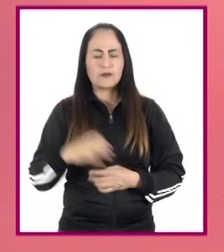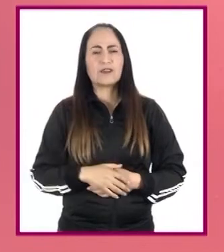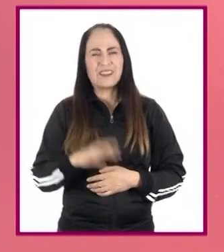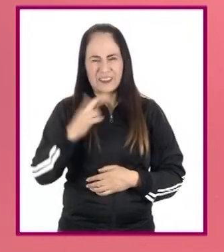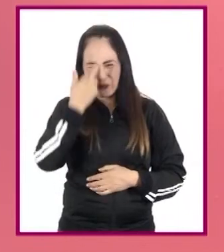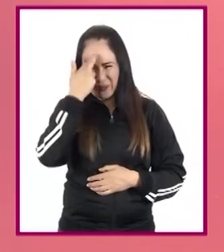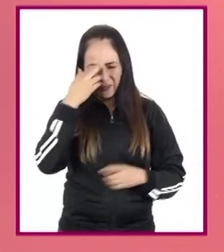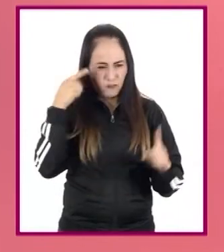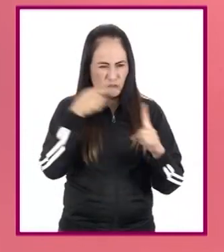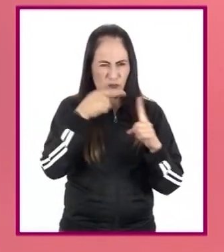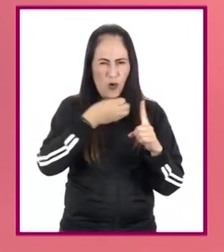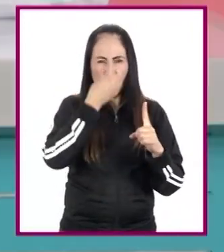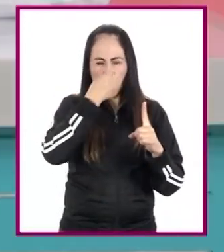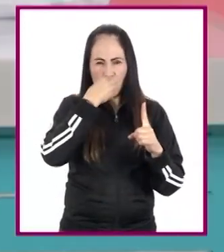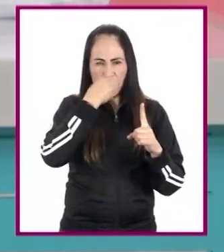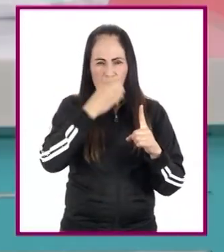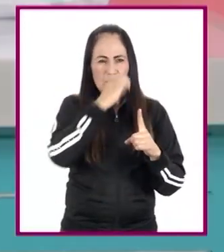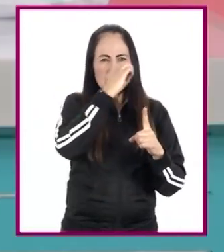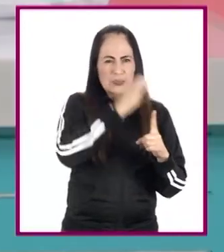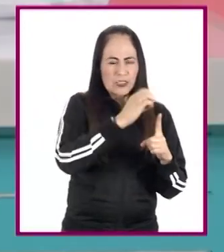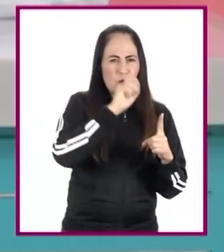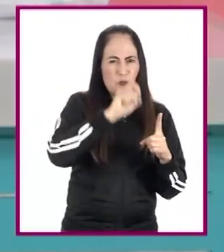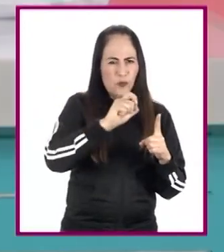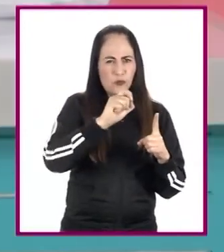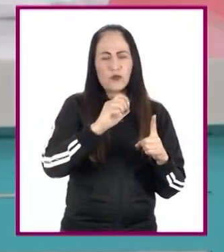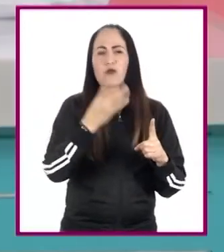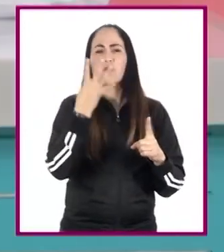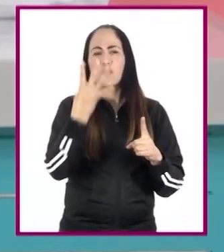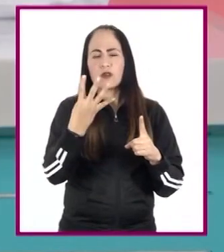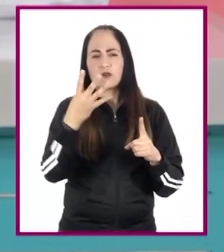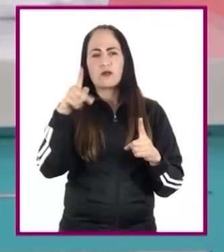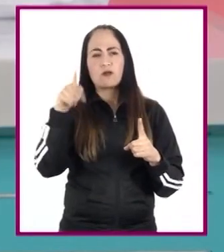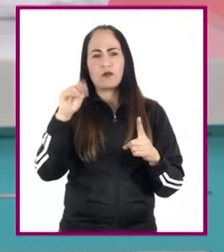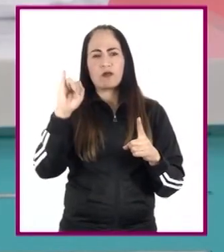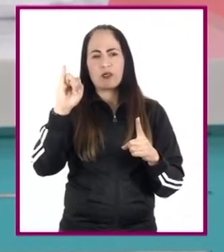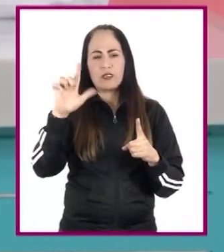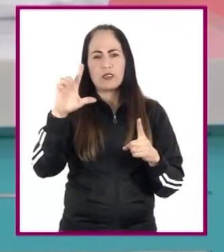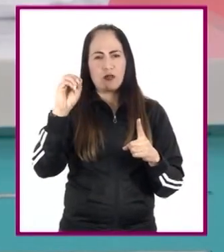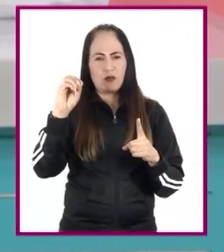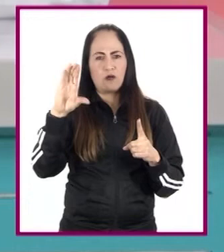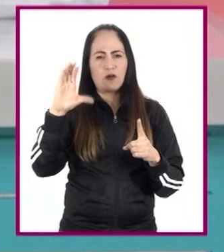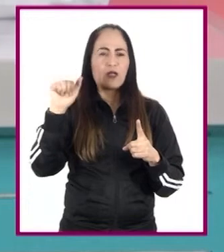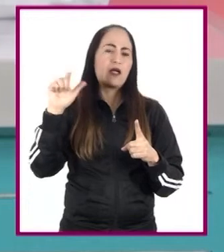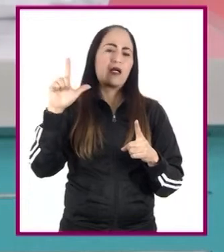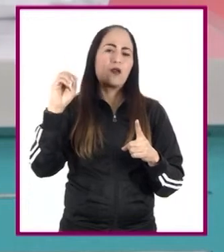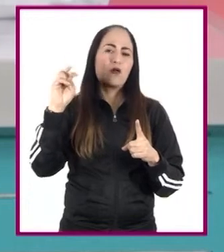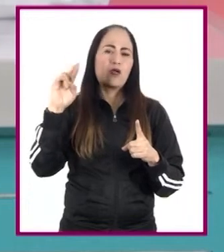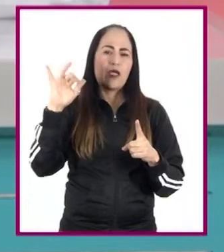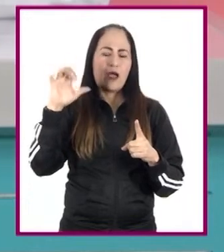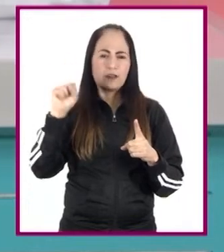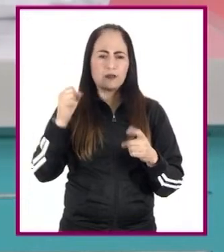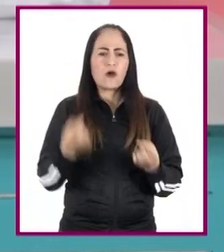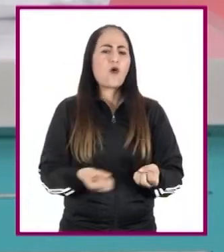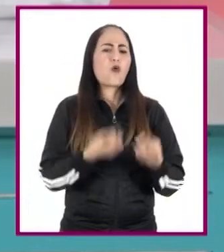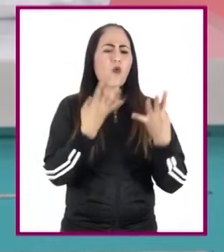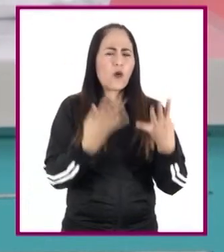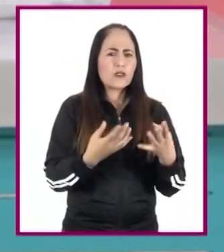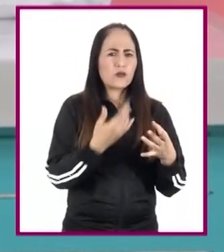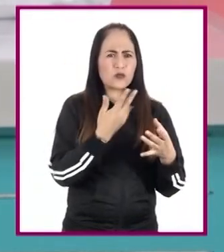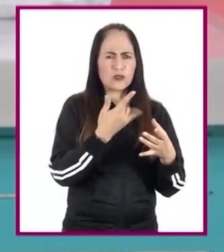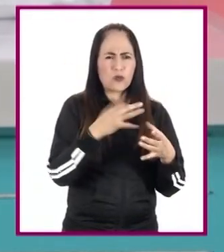kilocalorías, es decir, 0.4 kilocalorías. ¿Cuántas kilocalorías tendrán 50 gramos de